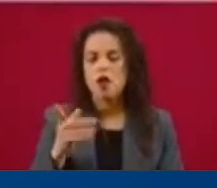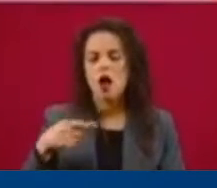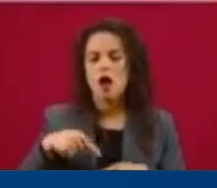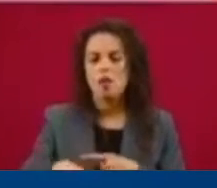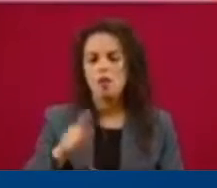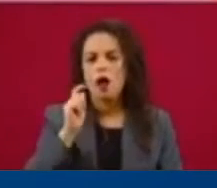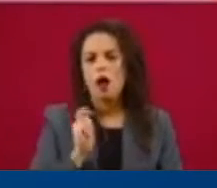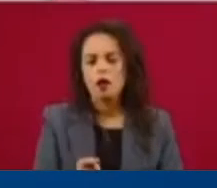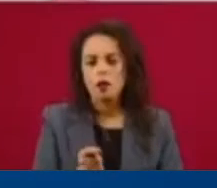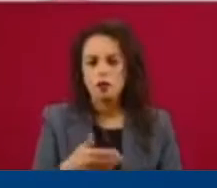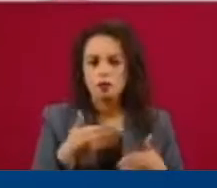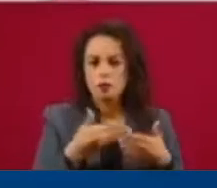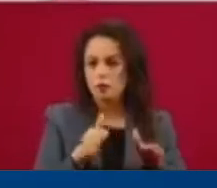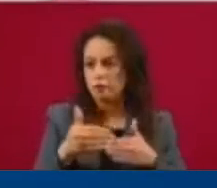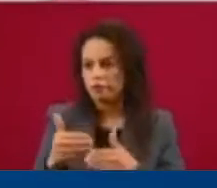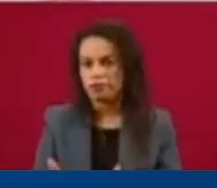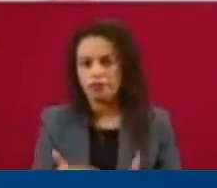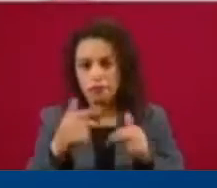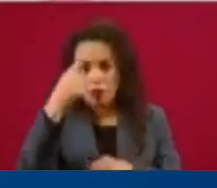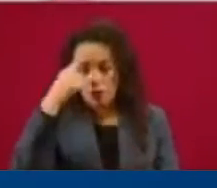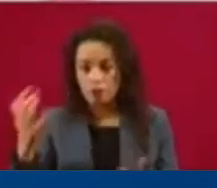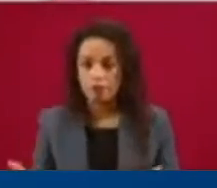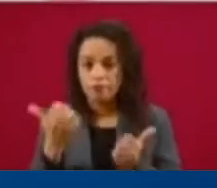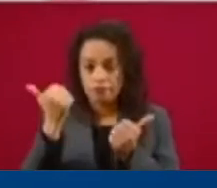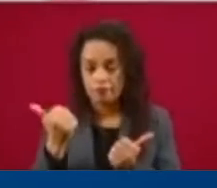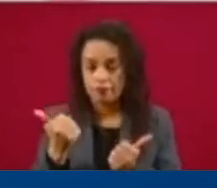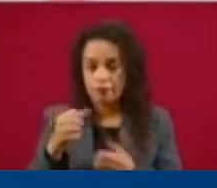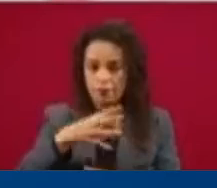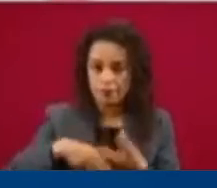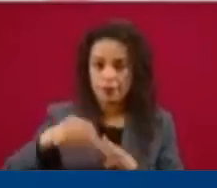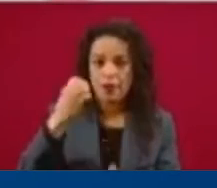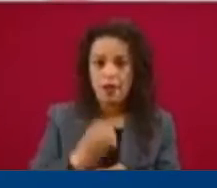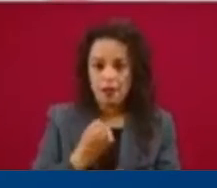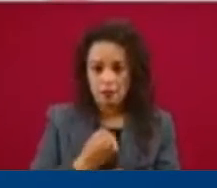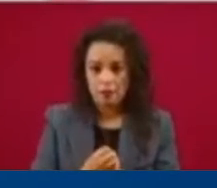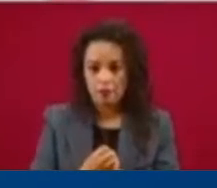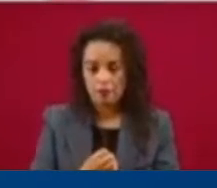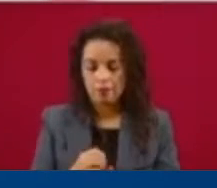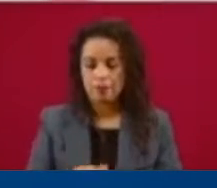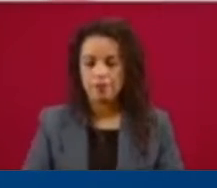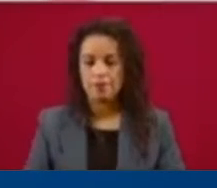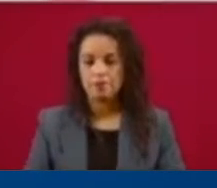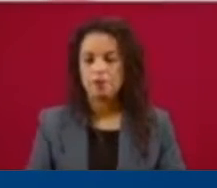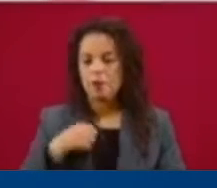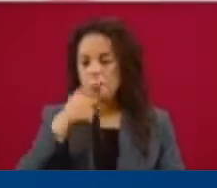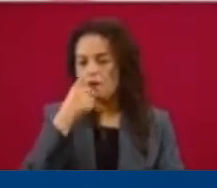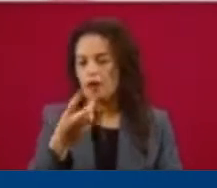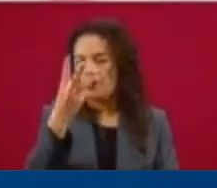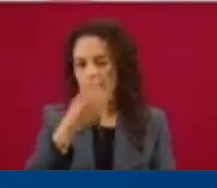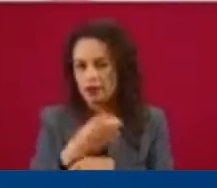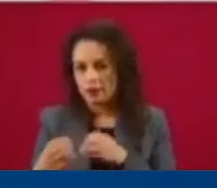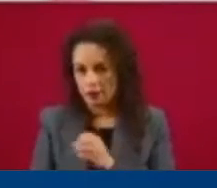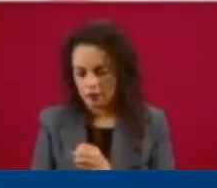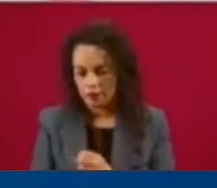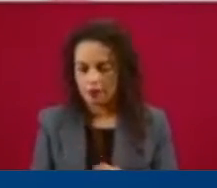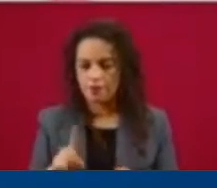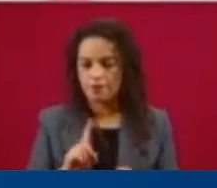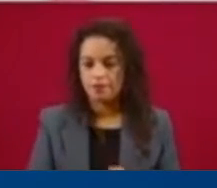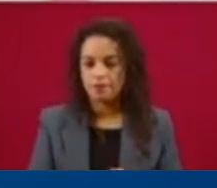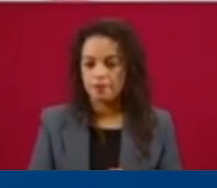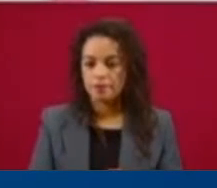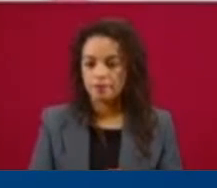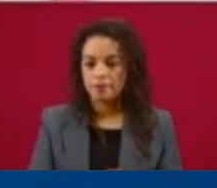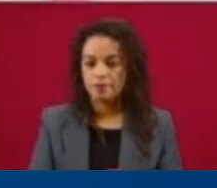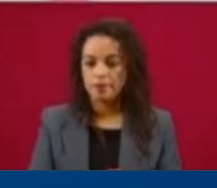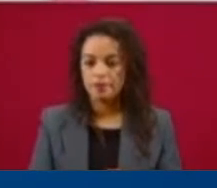análisis del comportamiento de la demanda que es una de las mil variables a analizar a nivel económico sin embargo existen mucho más planos de